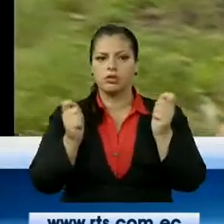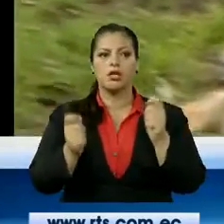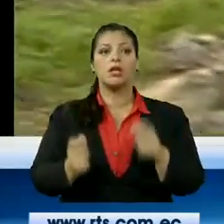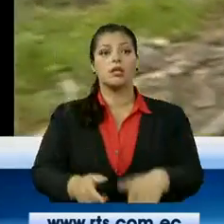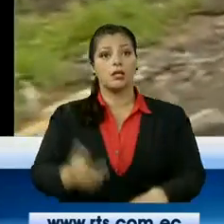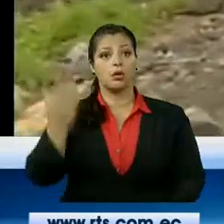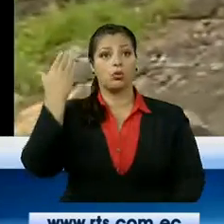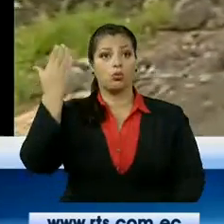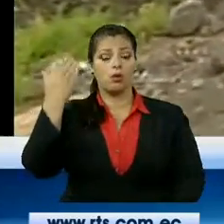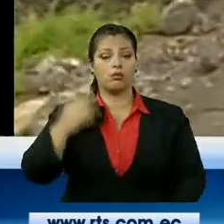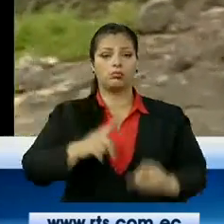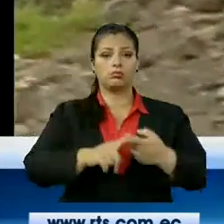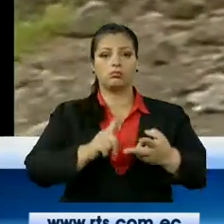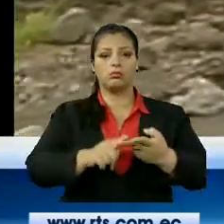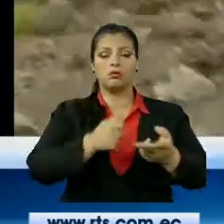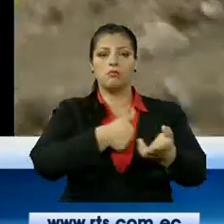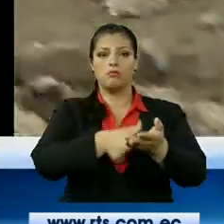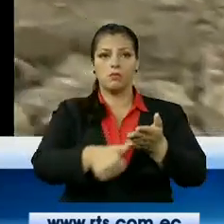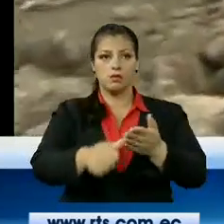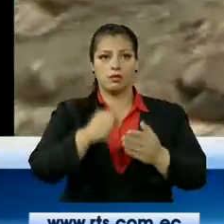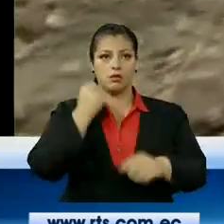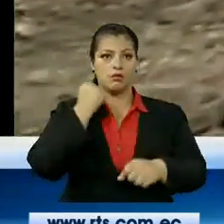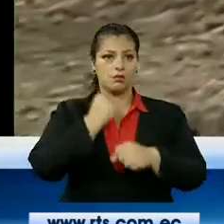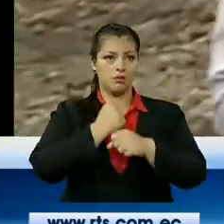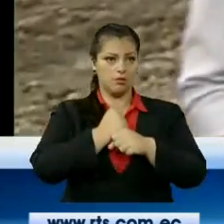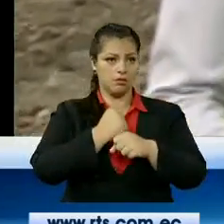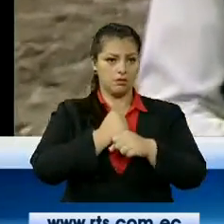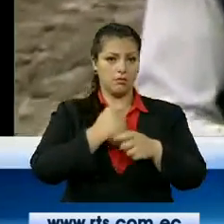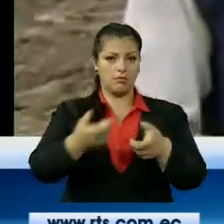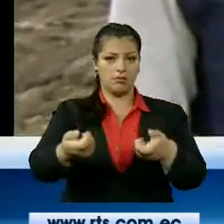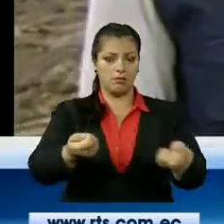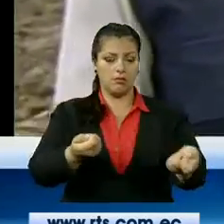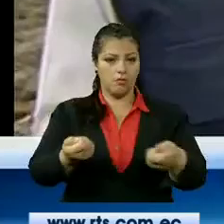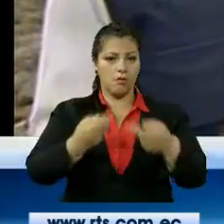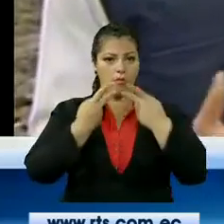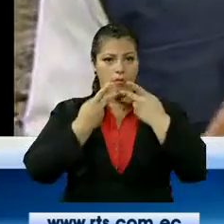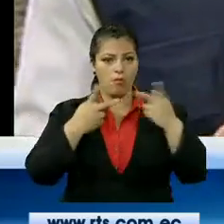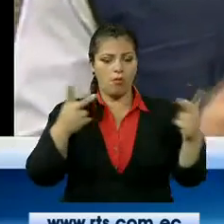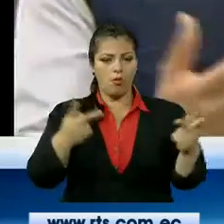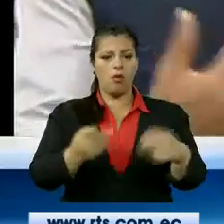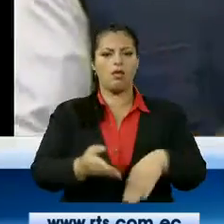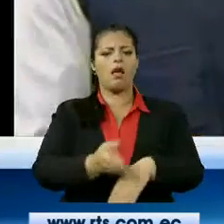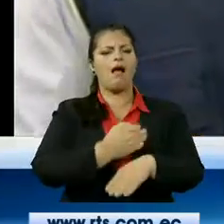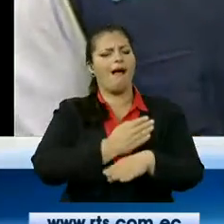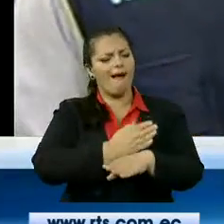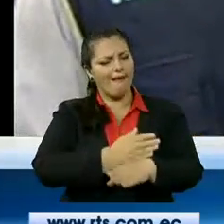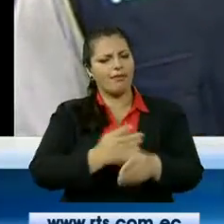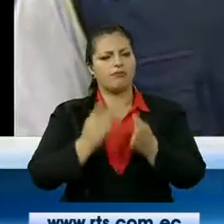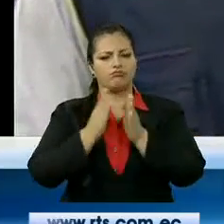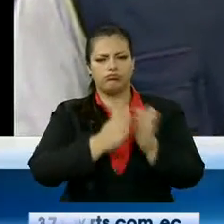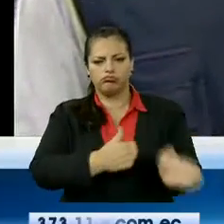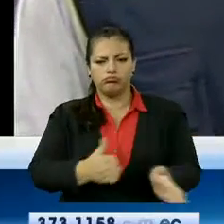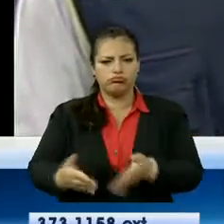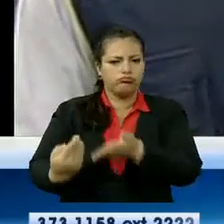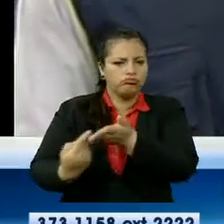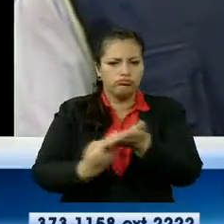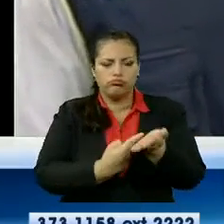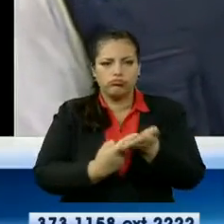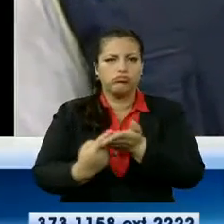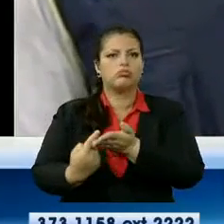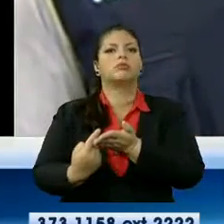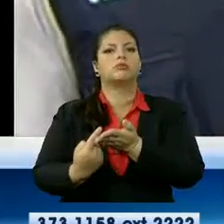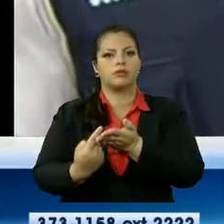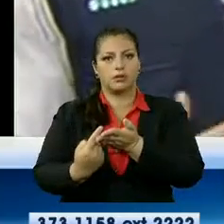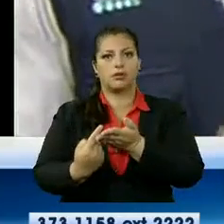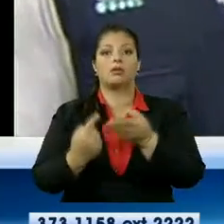Alcaldía de Durán y el Ministerio de Transporte y Obras Públicas y con la implementación del plan vial que se realizó para este proceso con la Comisión de Tránsito del